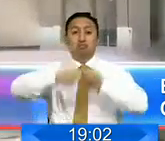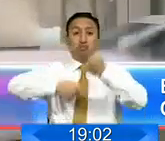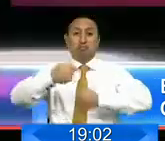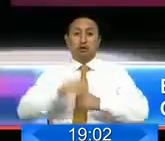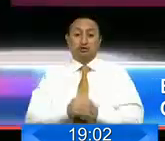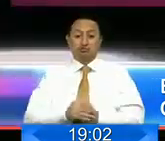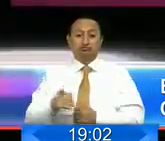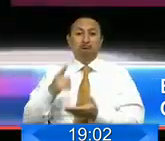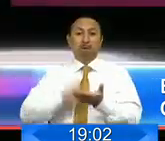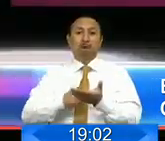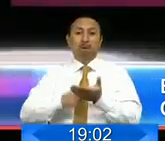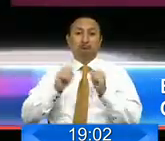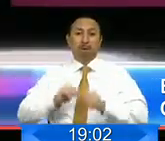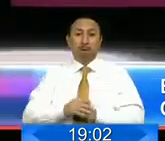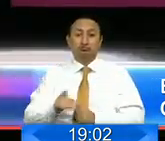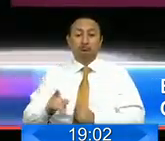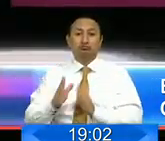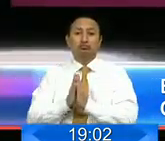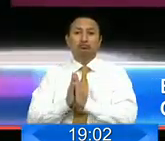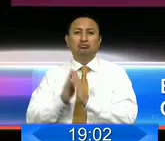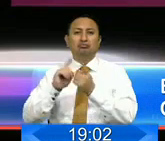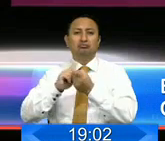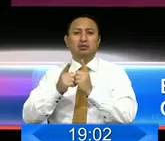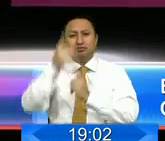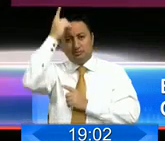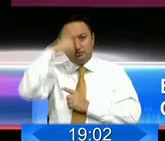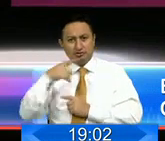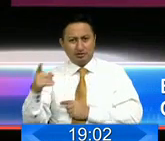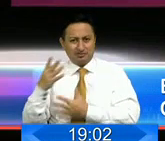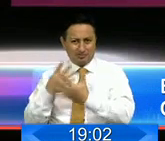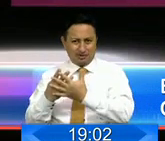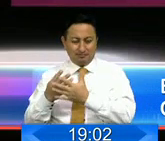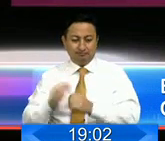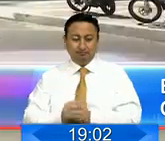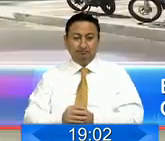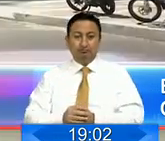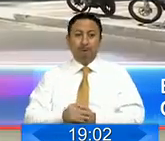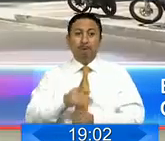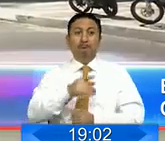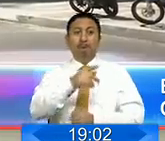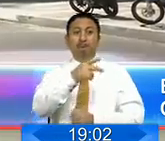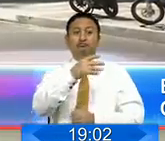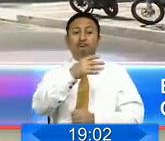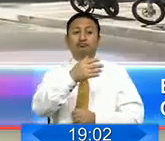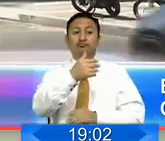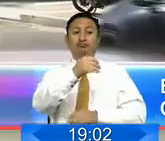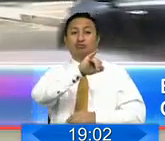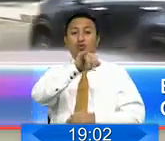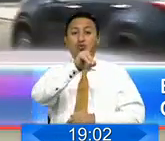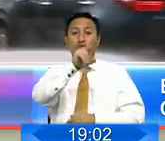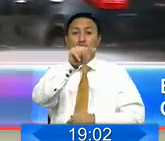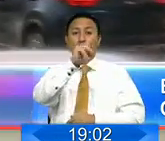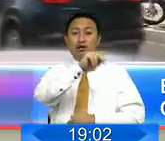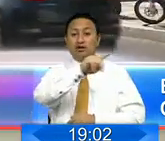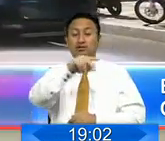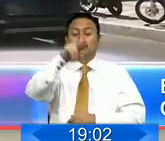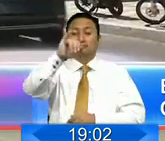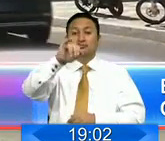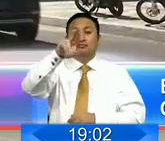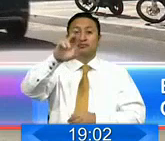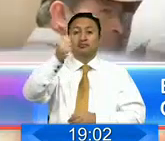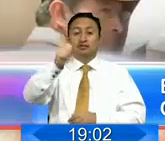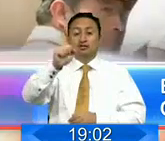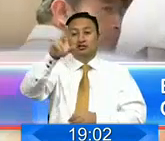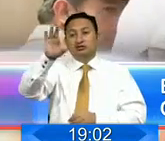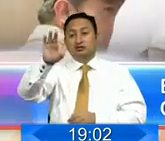la audiencia para analizar el recurso de apelación a la prisión de Vini. El tribunal estará conformado por los jueces Juana Pacheco, Inés Romero y Fabián